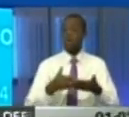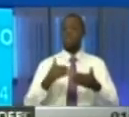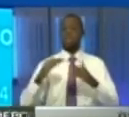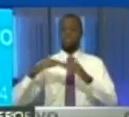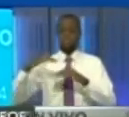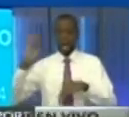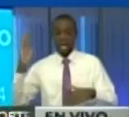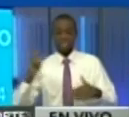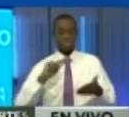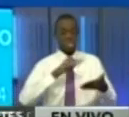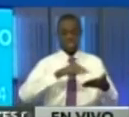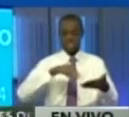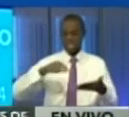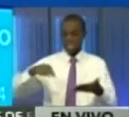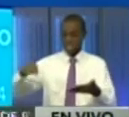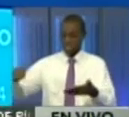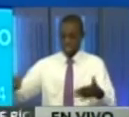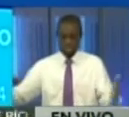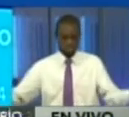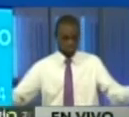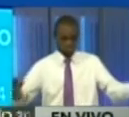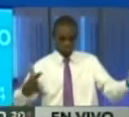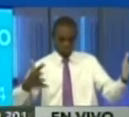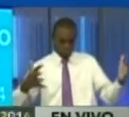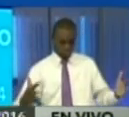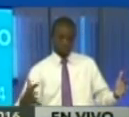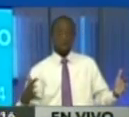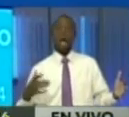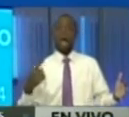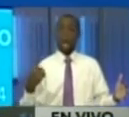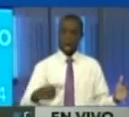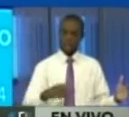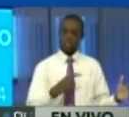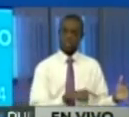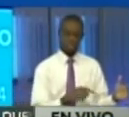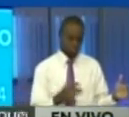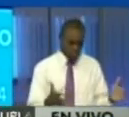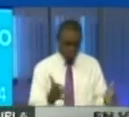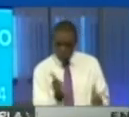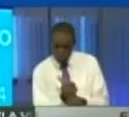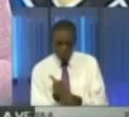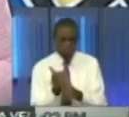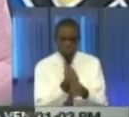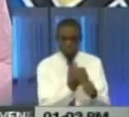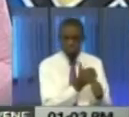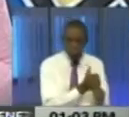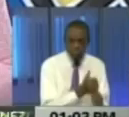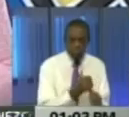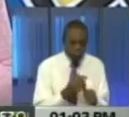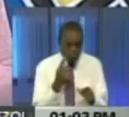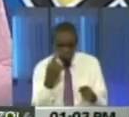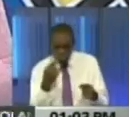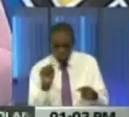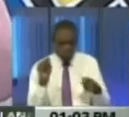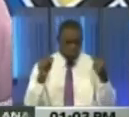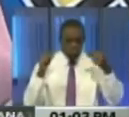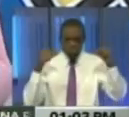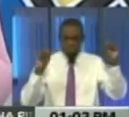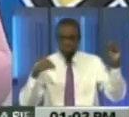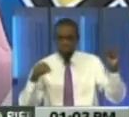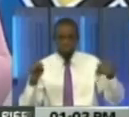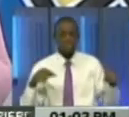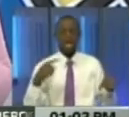3.832.493 firmas procesadas, allí entre algunos de los hallazgos que se encontraron en esta revisión, encontramos que